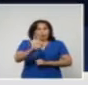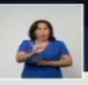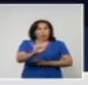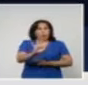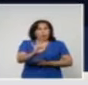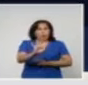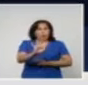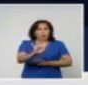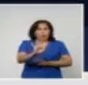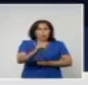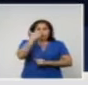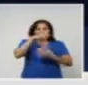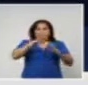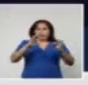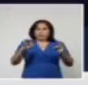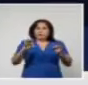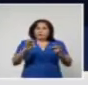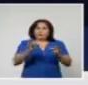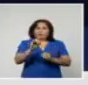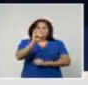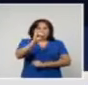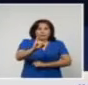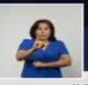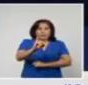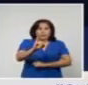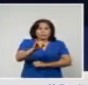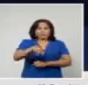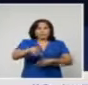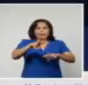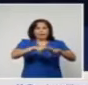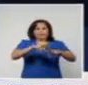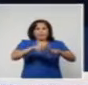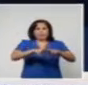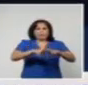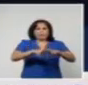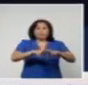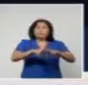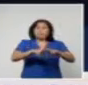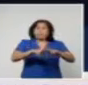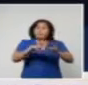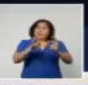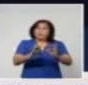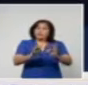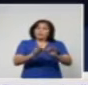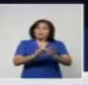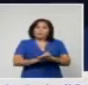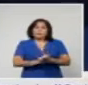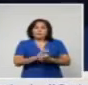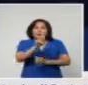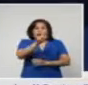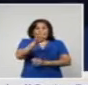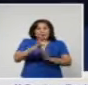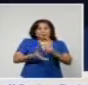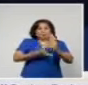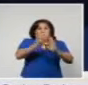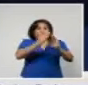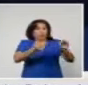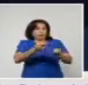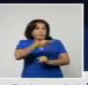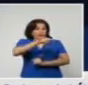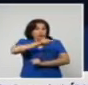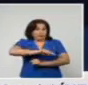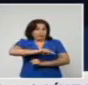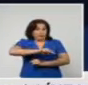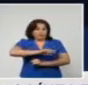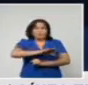son de Artemisa y 6 de aquí de La Habana. Y con estas 14 altas del día de ayer, pues